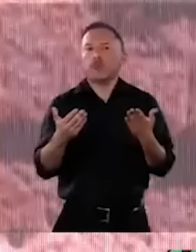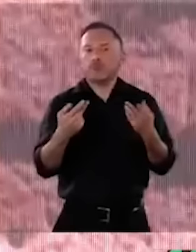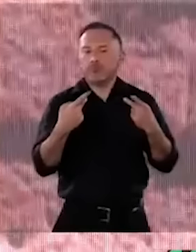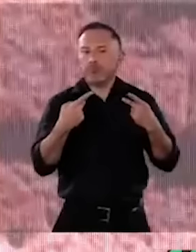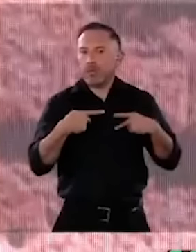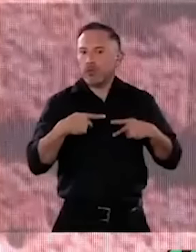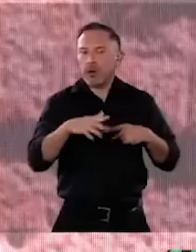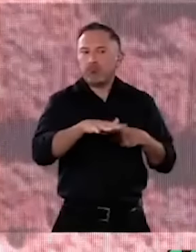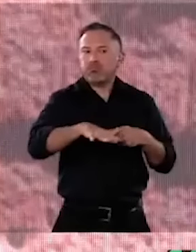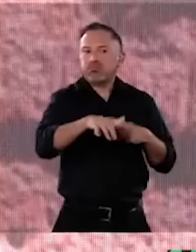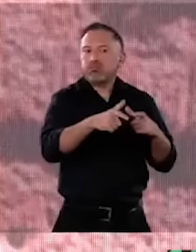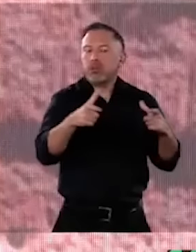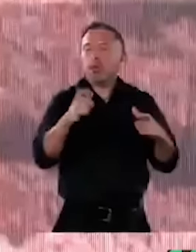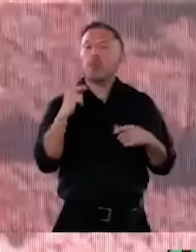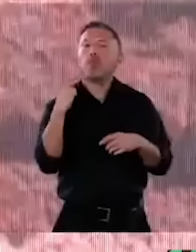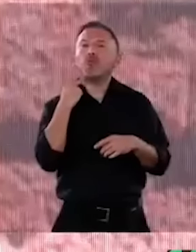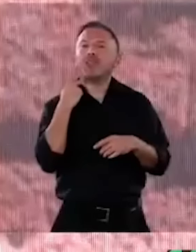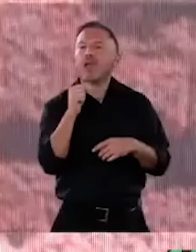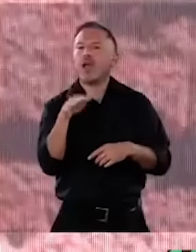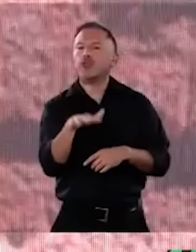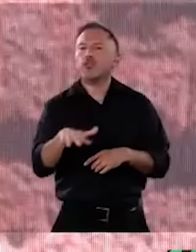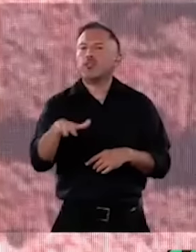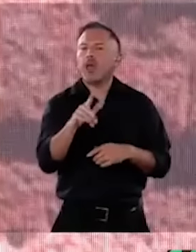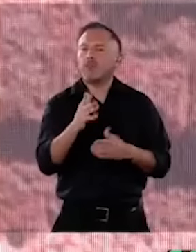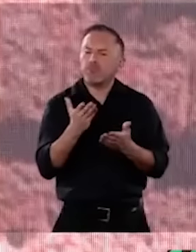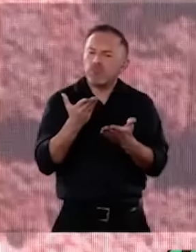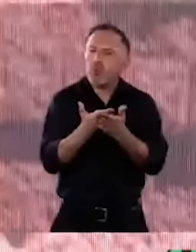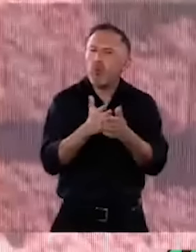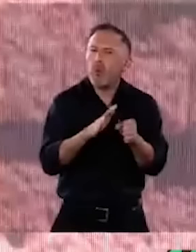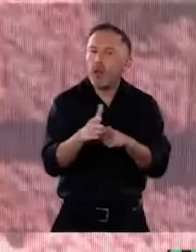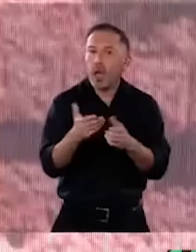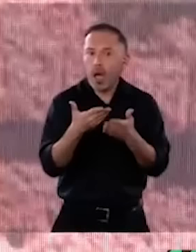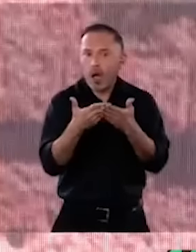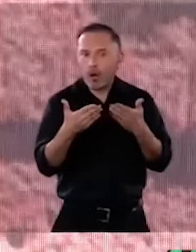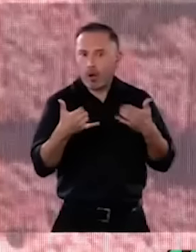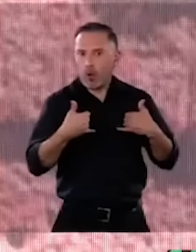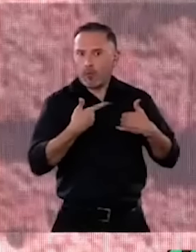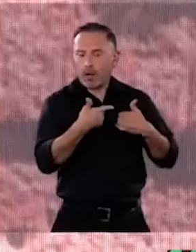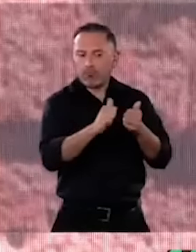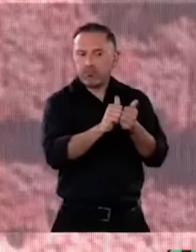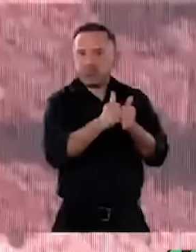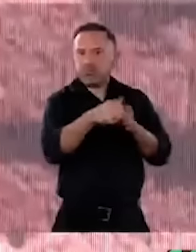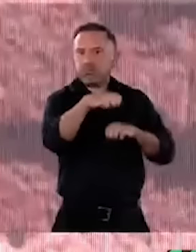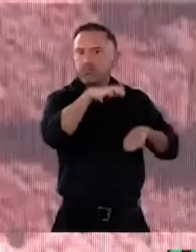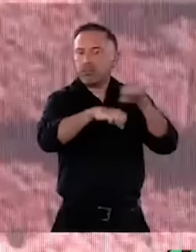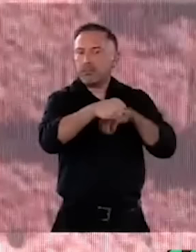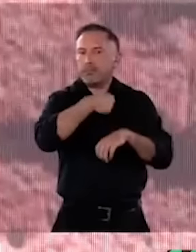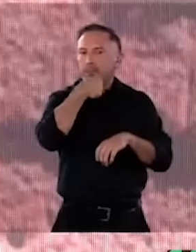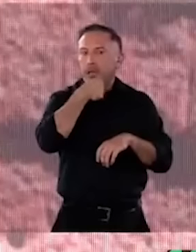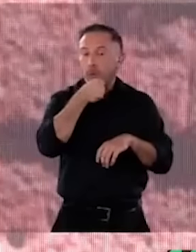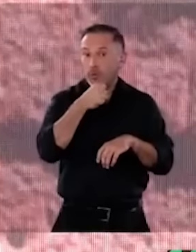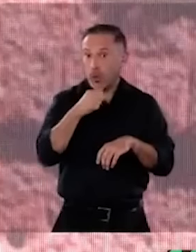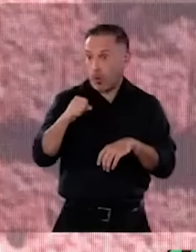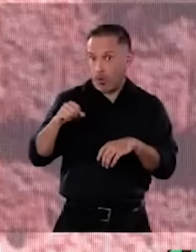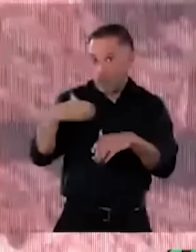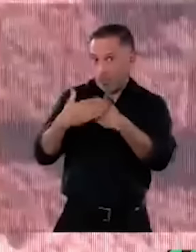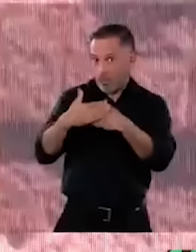pensando en política social? Que hoy vamos a hacer un país que se viera avejentando. Cuando ustedes terminen, cualquiera que gane el